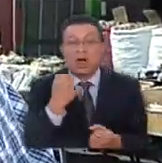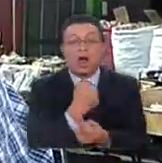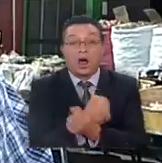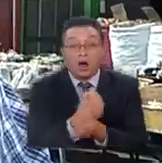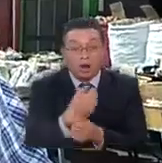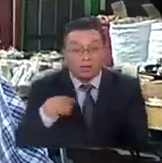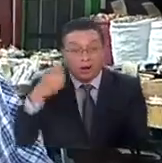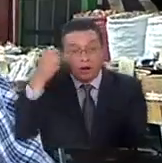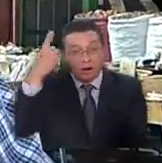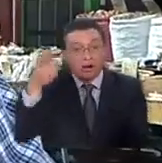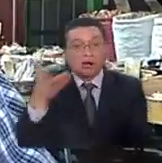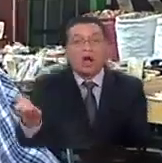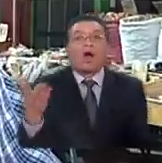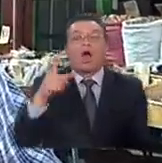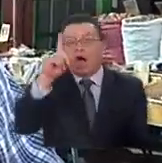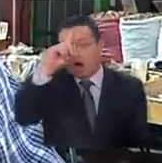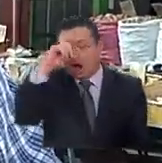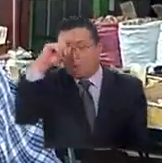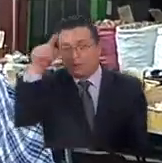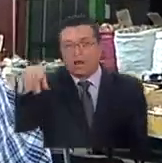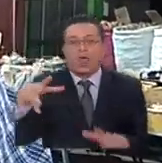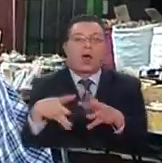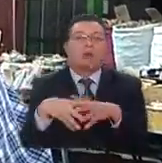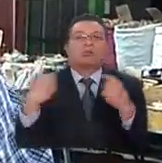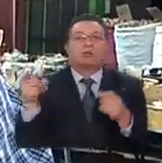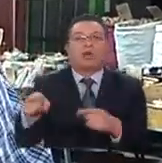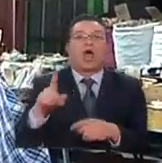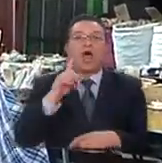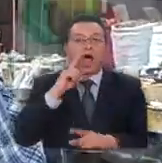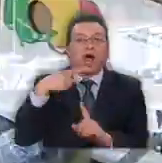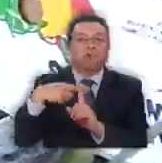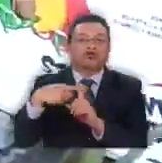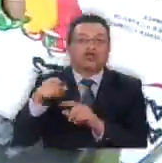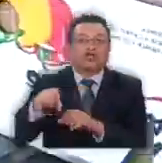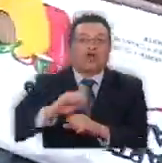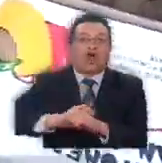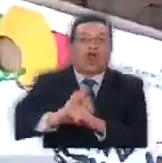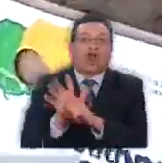nos enteramos que había arrancado la hospitalillera y había dado positivo con el coronavirus.